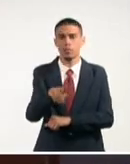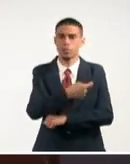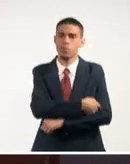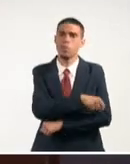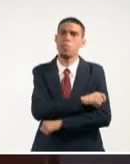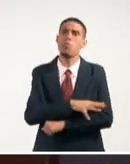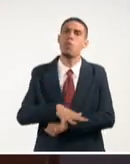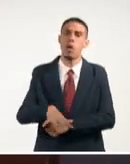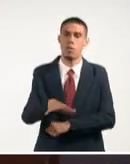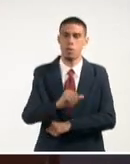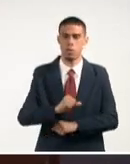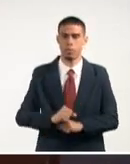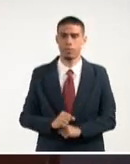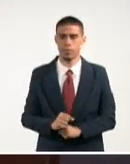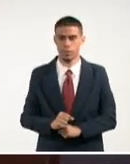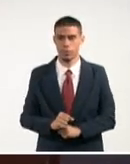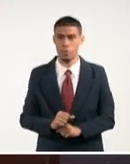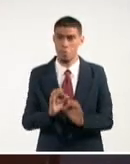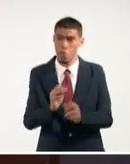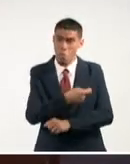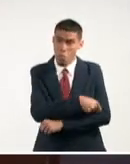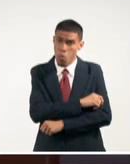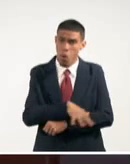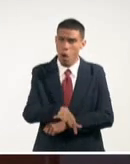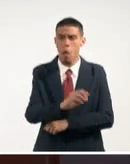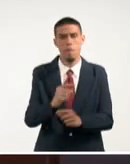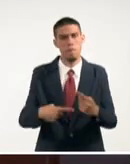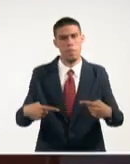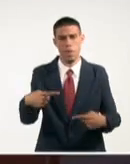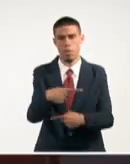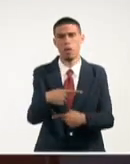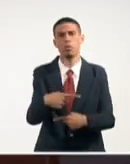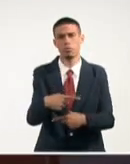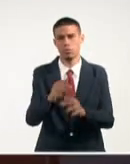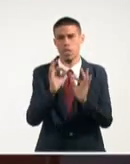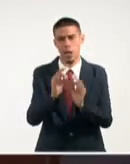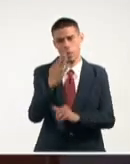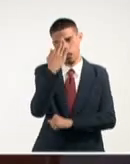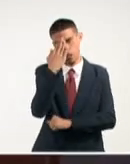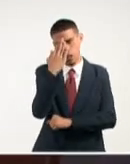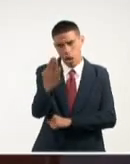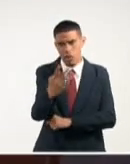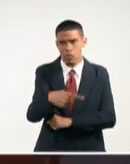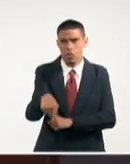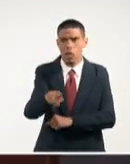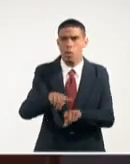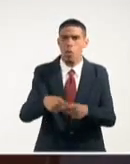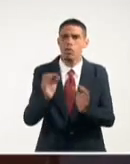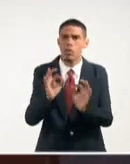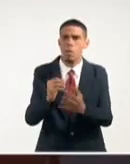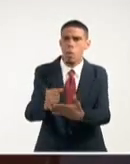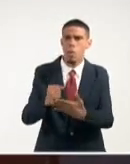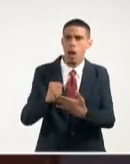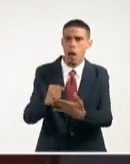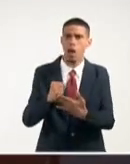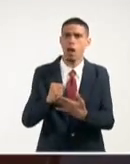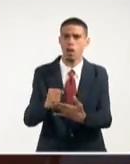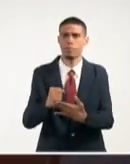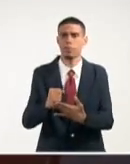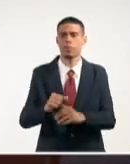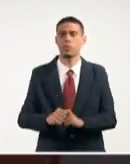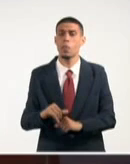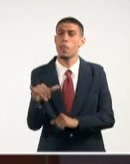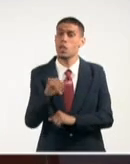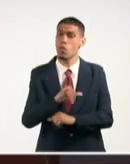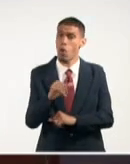mismo de nuestro heroico pueblo, por la sabia conducción del comandante en jefe de